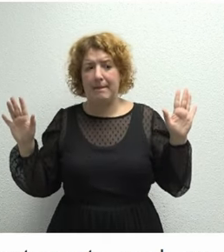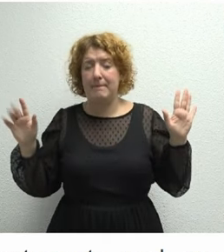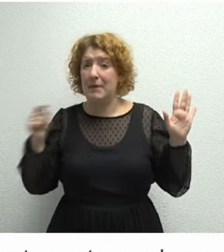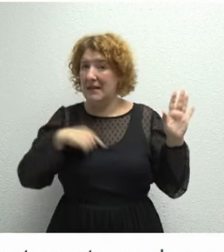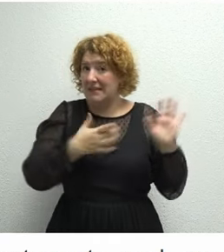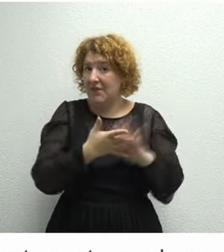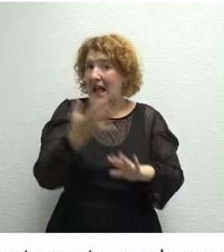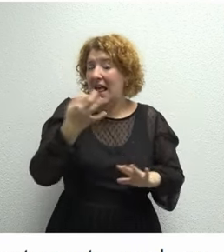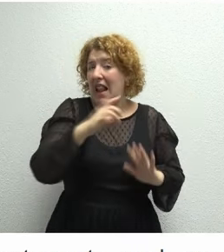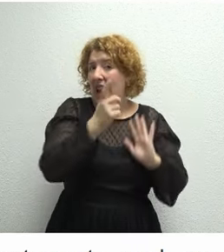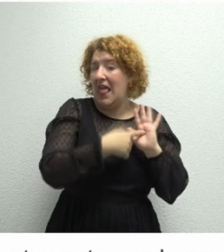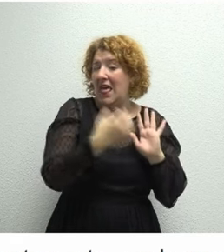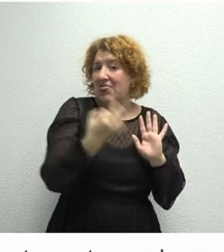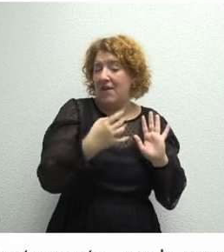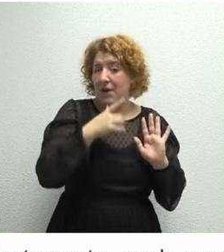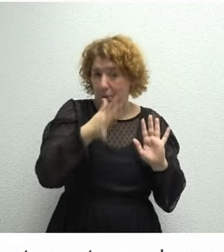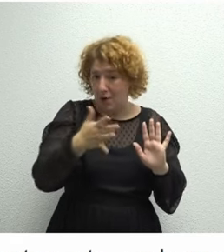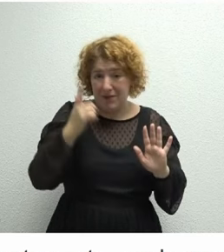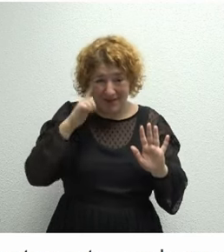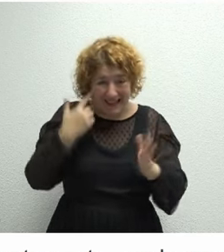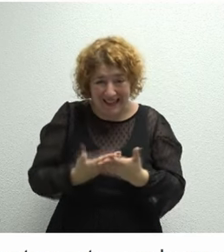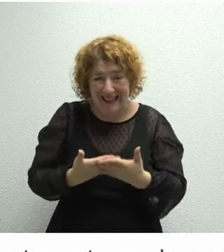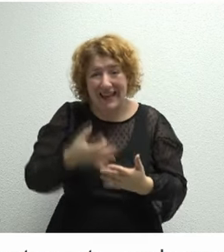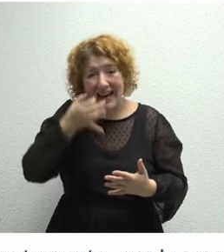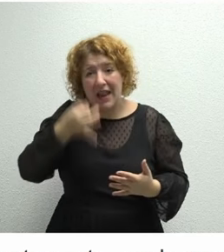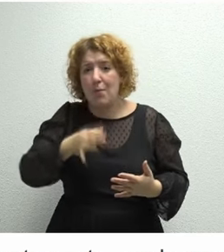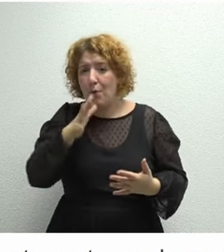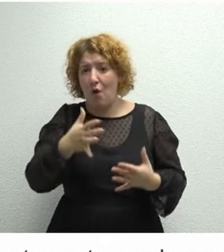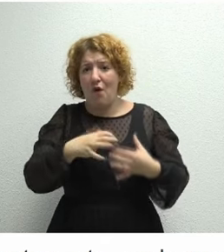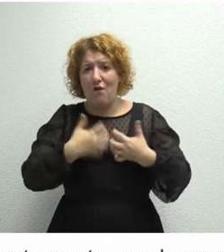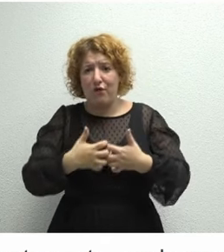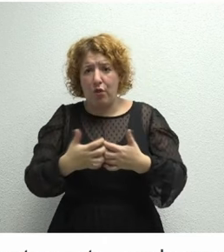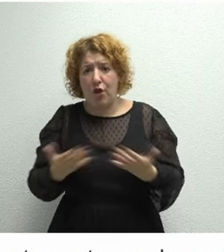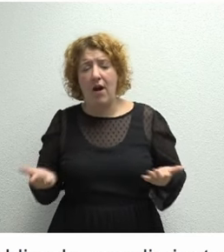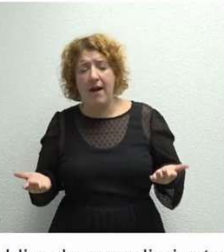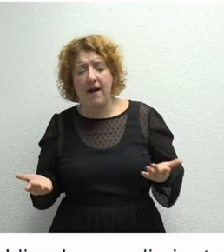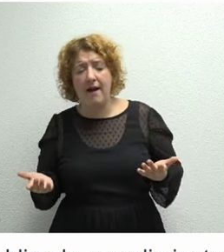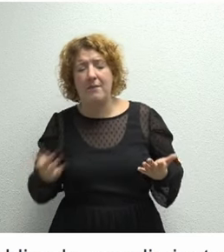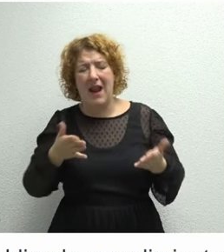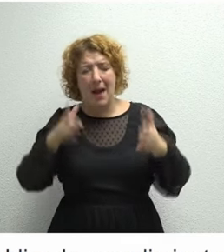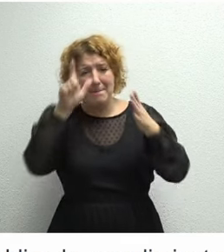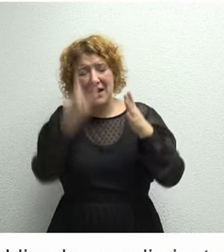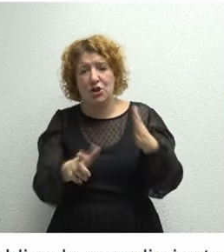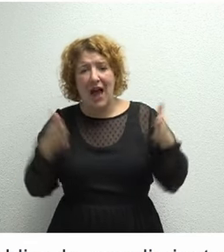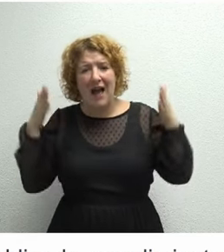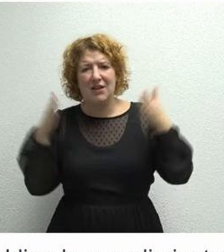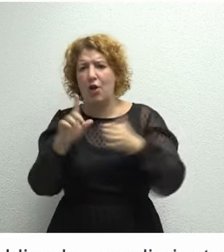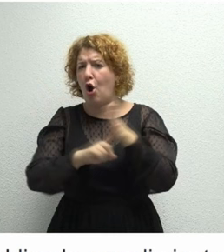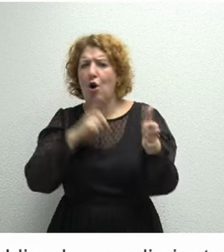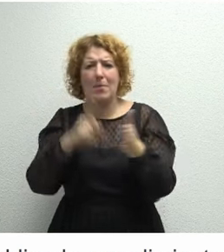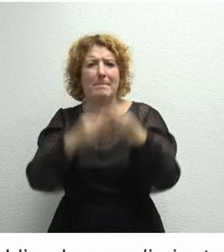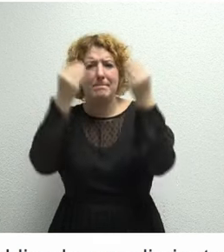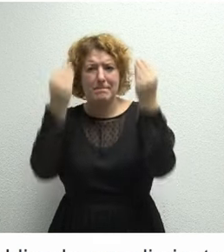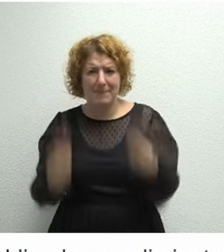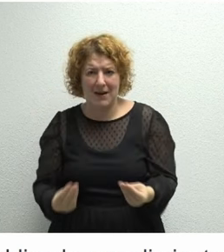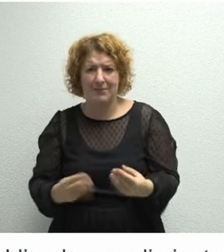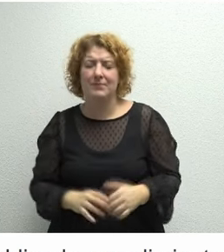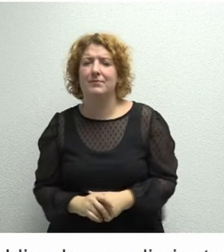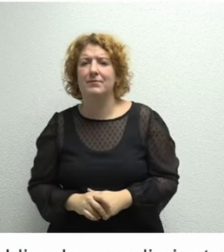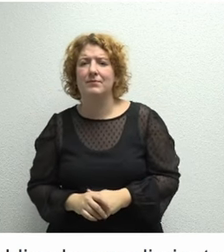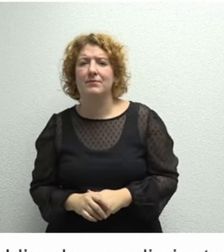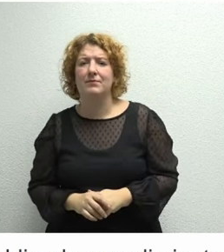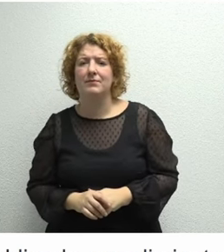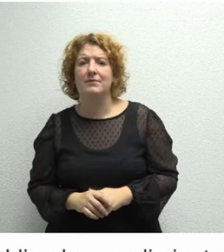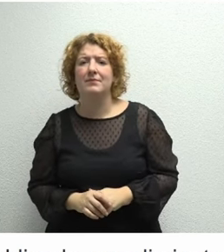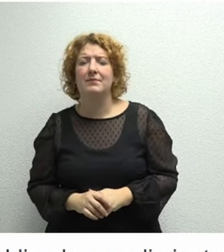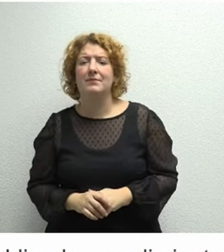porque es lo que va a funcionar y y de la forma que podemos atender a las personas de manera más integral no esto solamente un guiño un guiño al